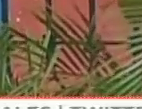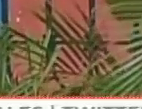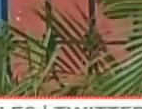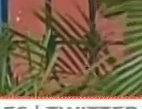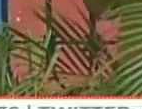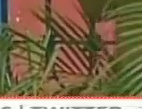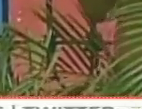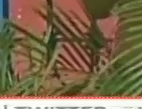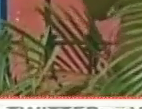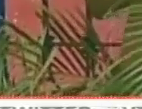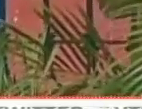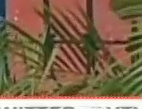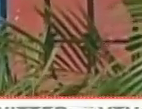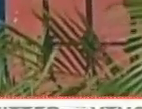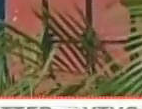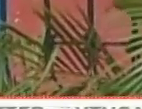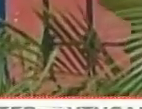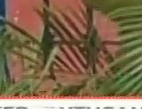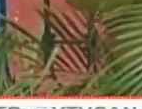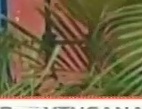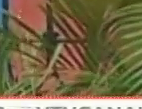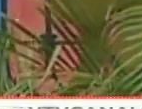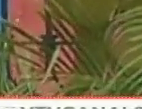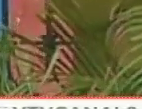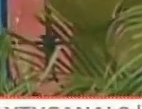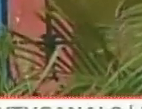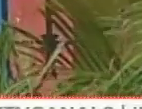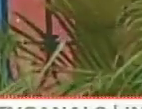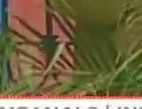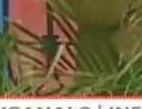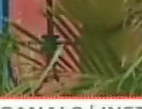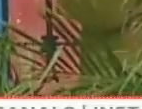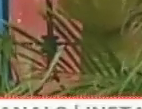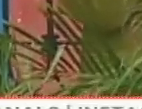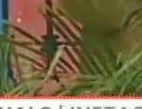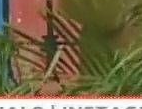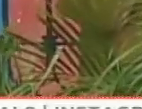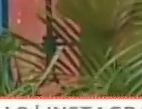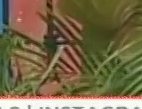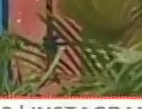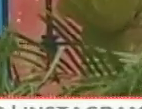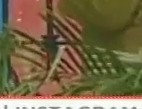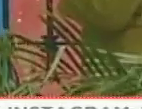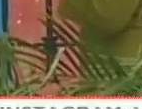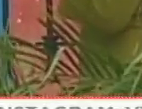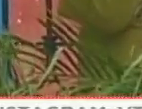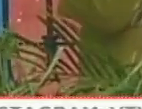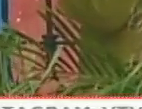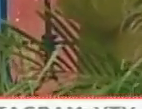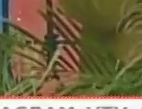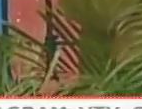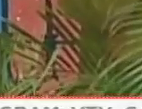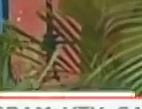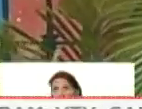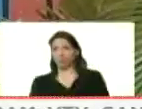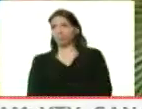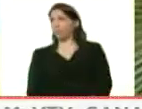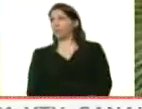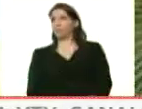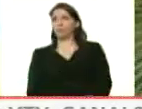Congreso del discurso de Angostura. Aquí Bolívar con su genio